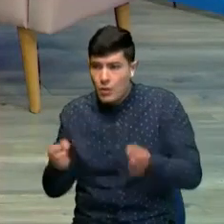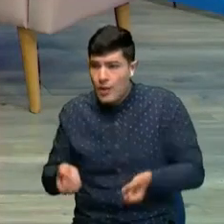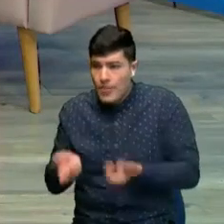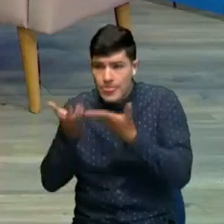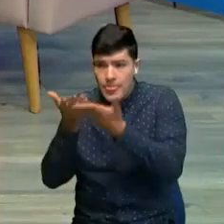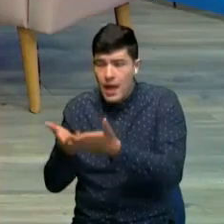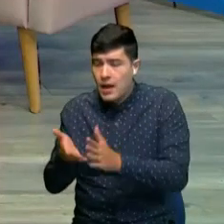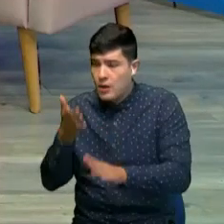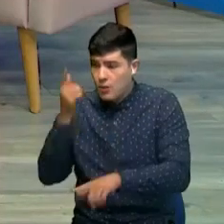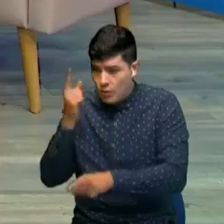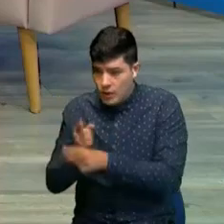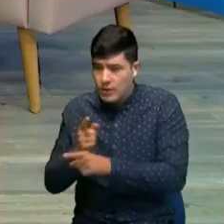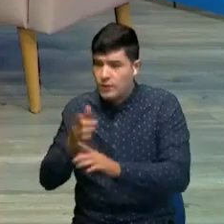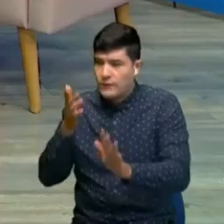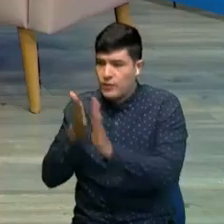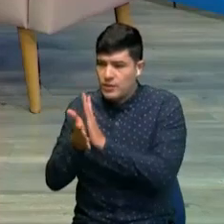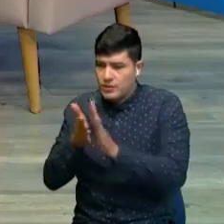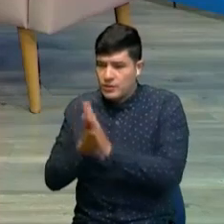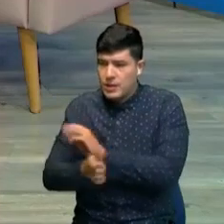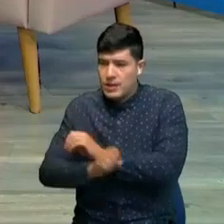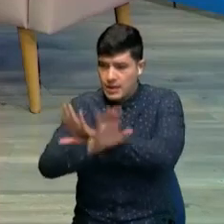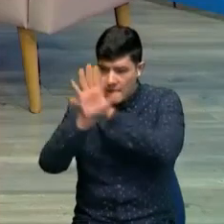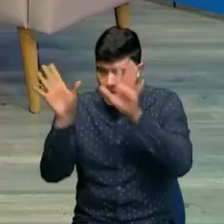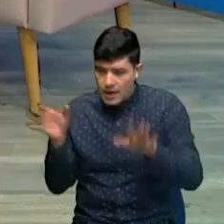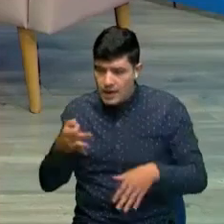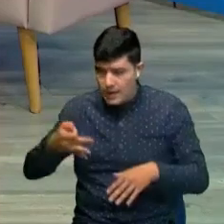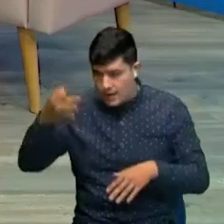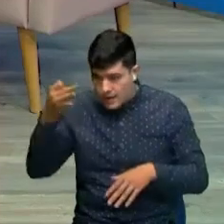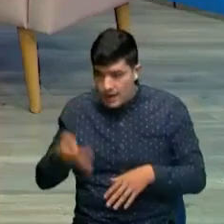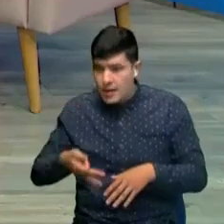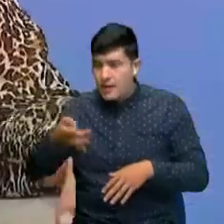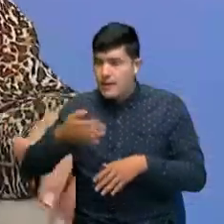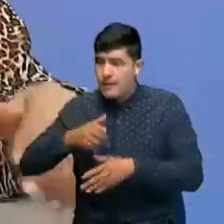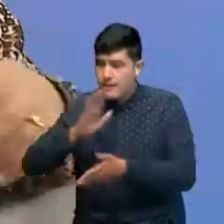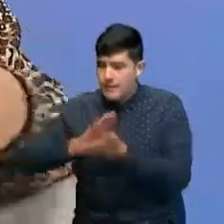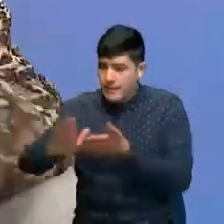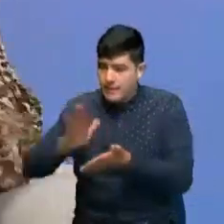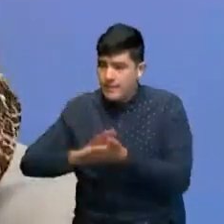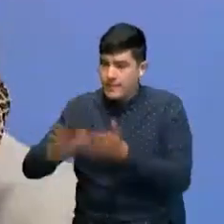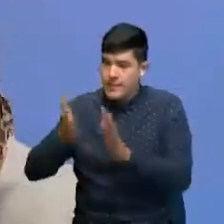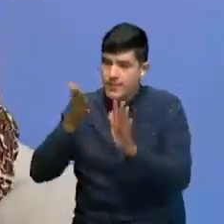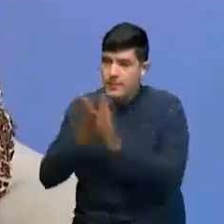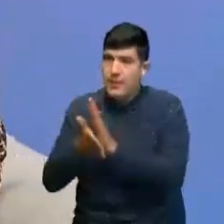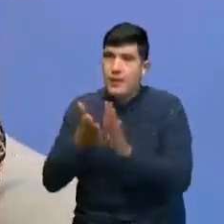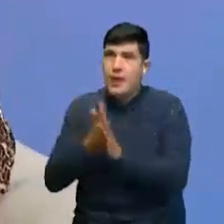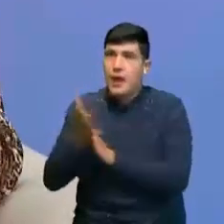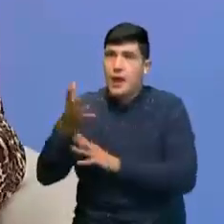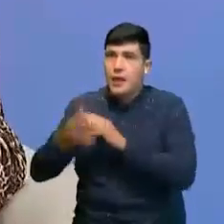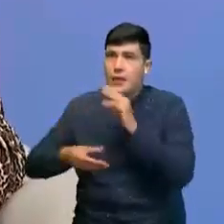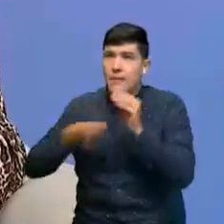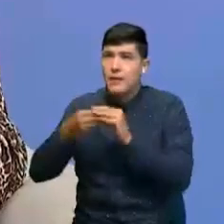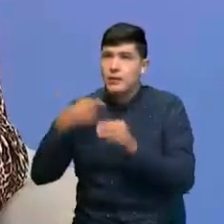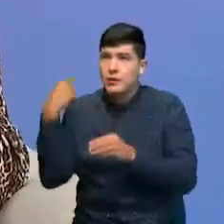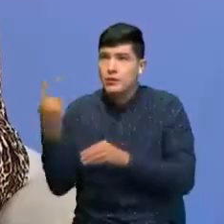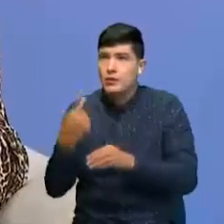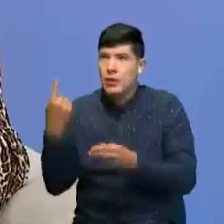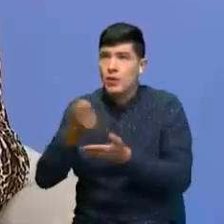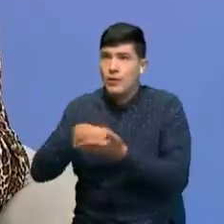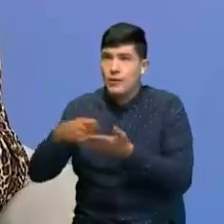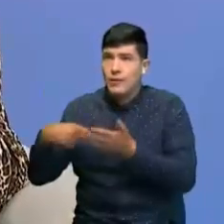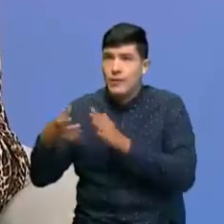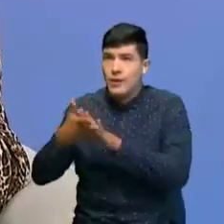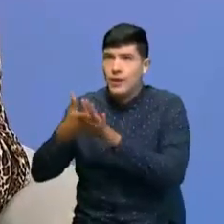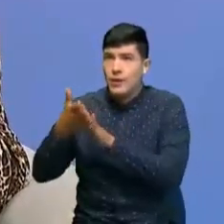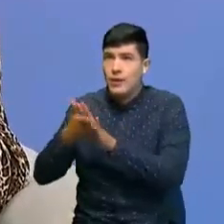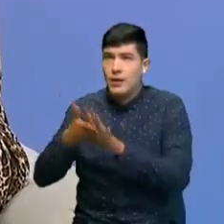la información clara, concreta, precisa, un consentimiento informado, que inclusive no solamente era firmar el